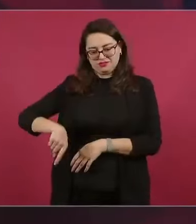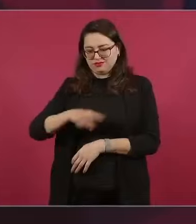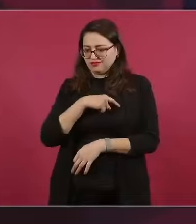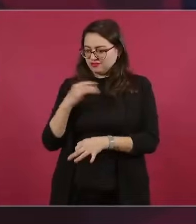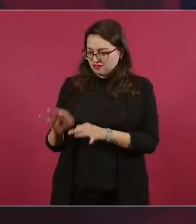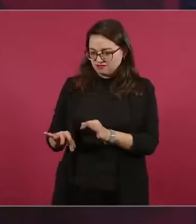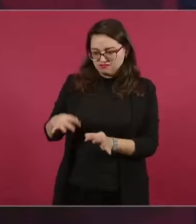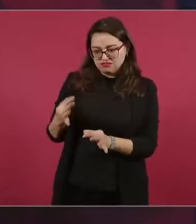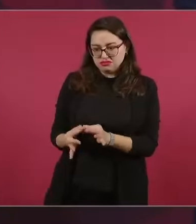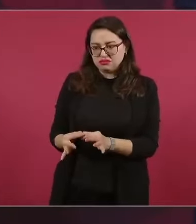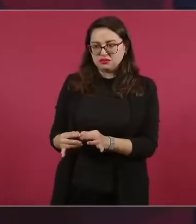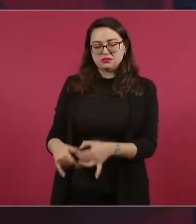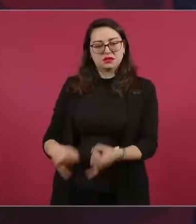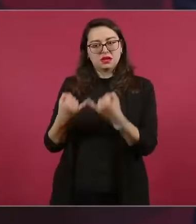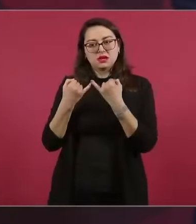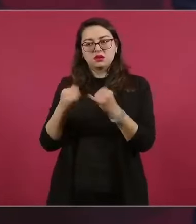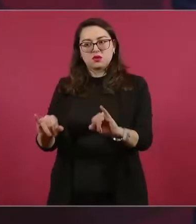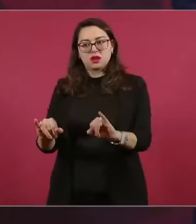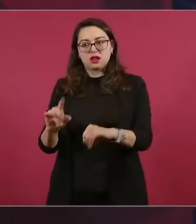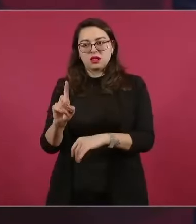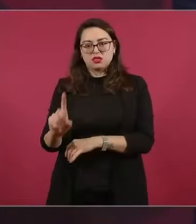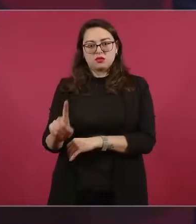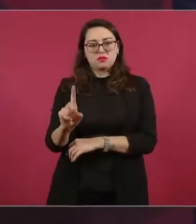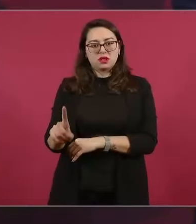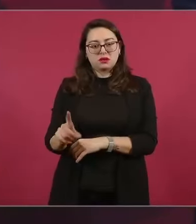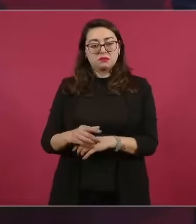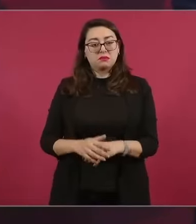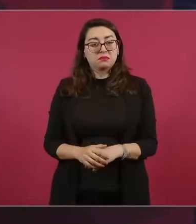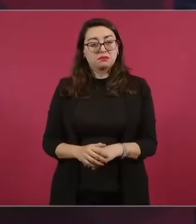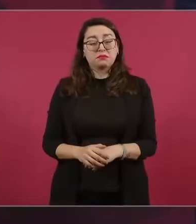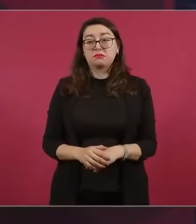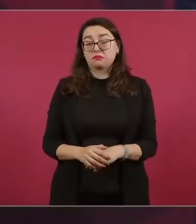inaugurar. Se van a ahorrar como